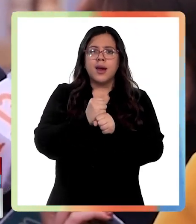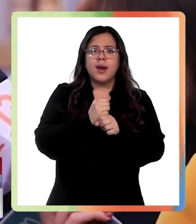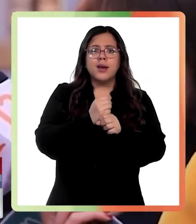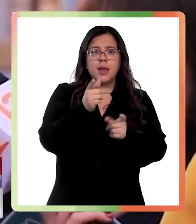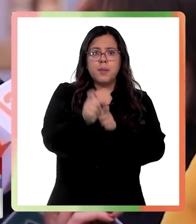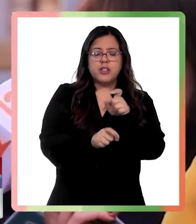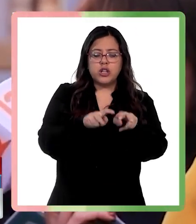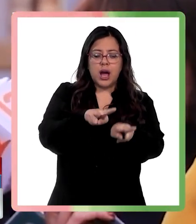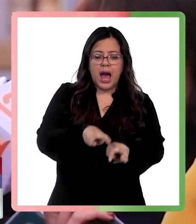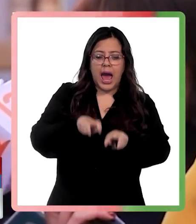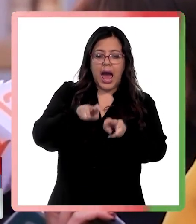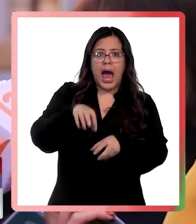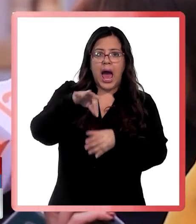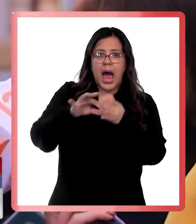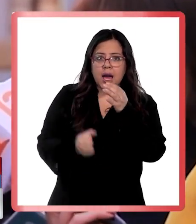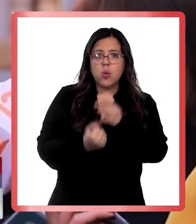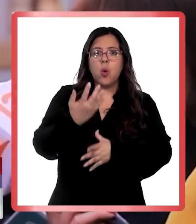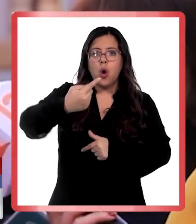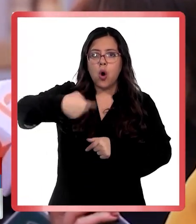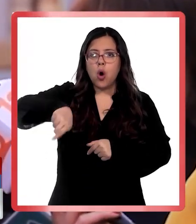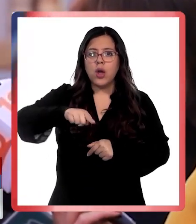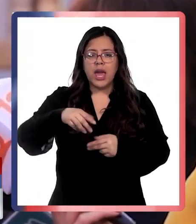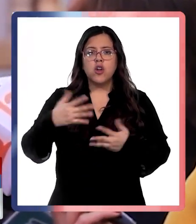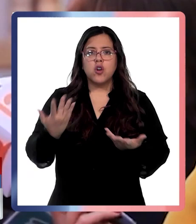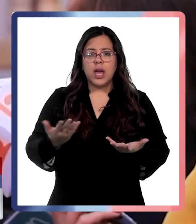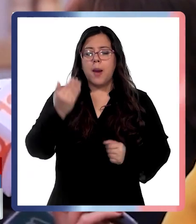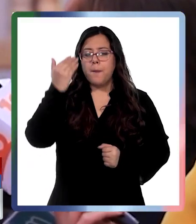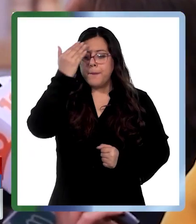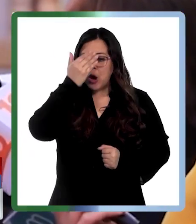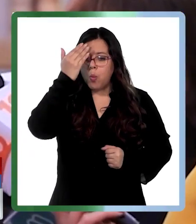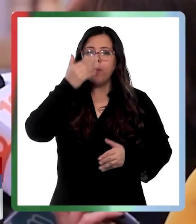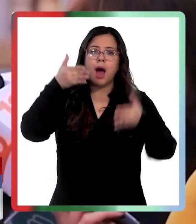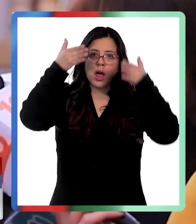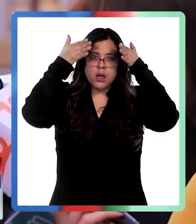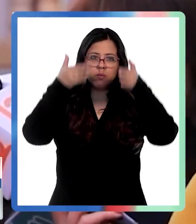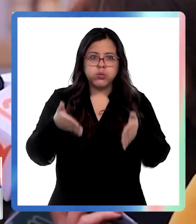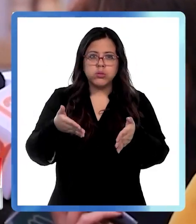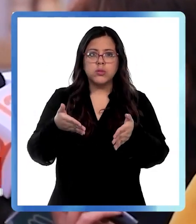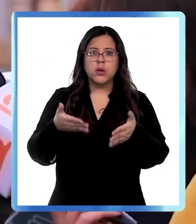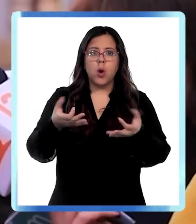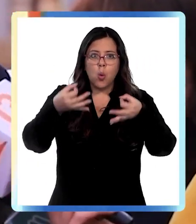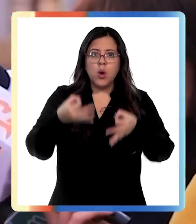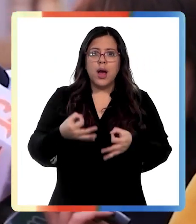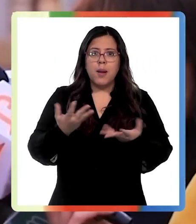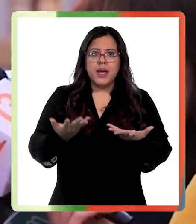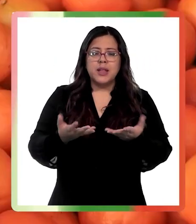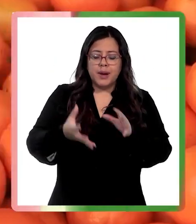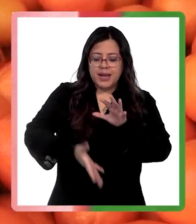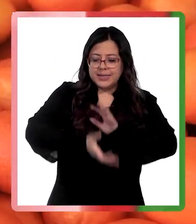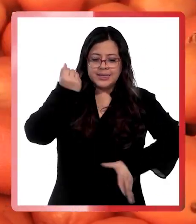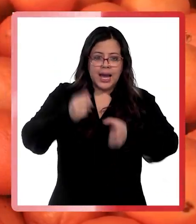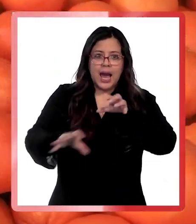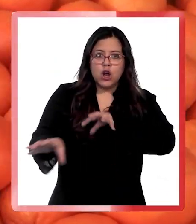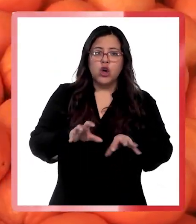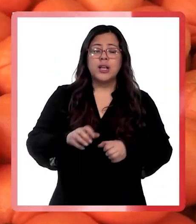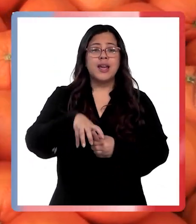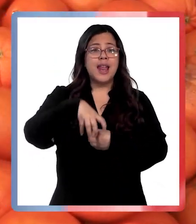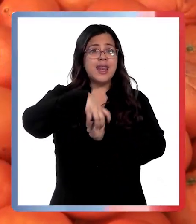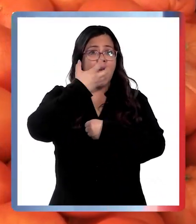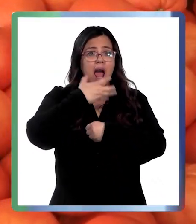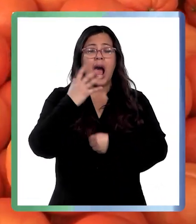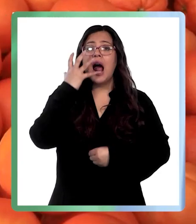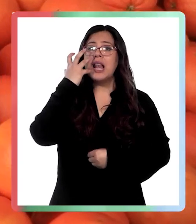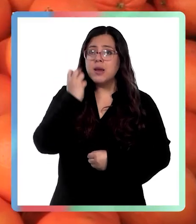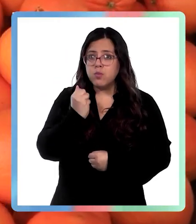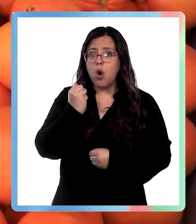pequeños y medianos agricultores, que son los que están permanentemente preocupados de abastecer nuestras casas. Naranjas y limones son